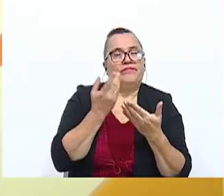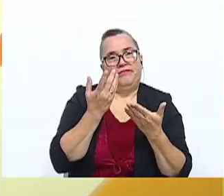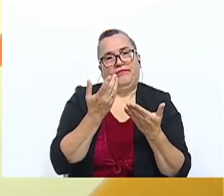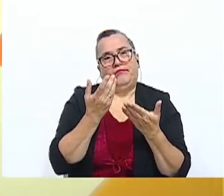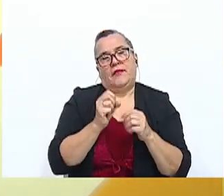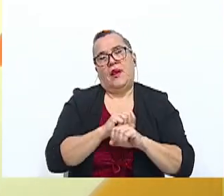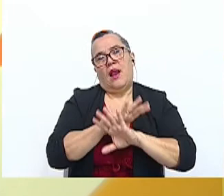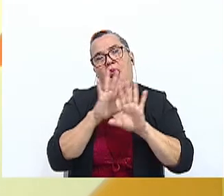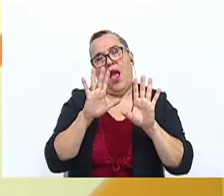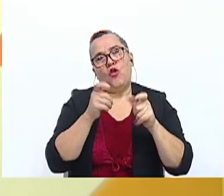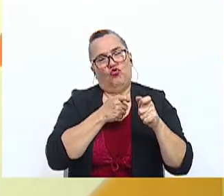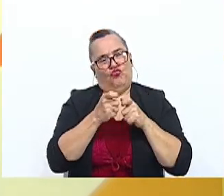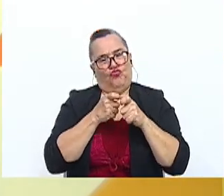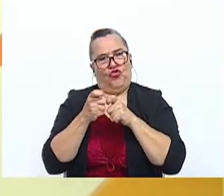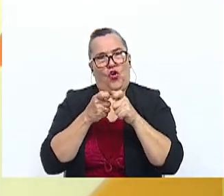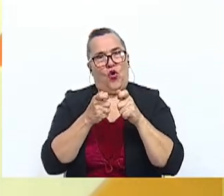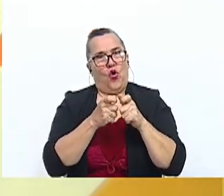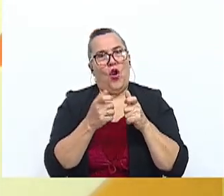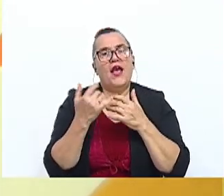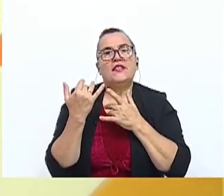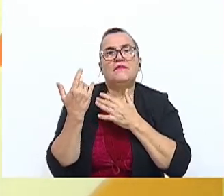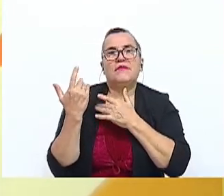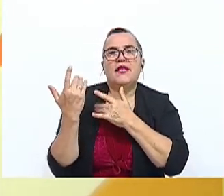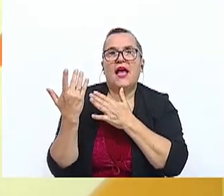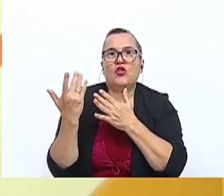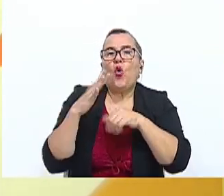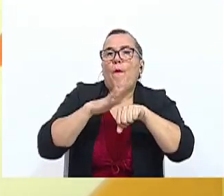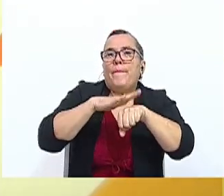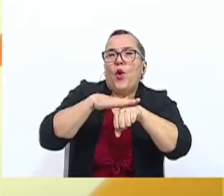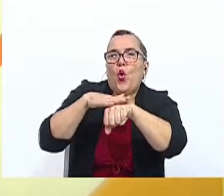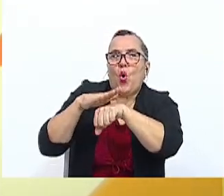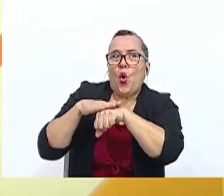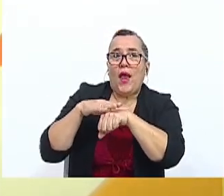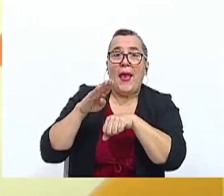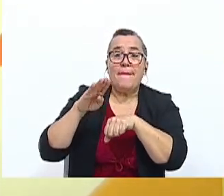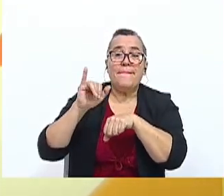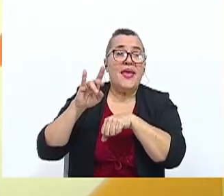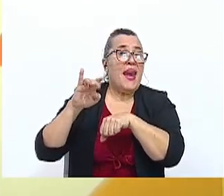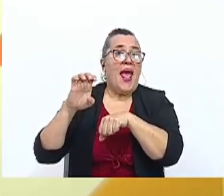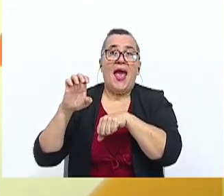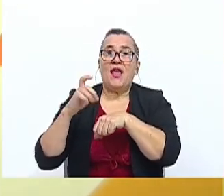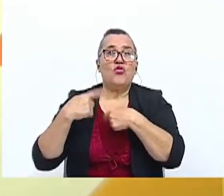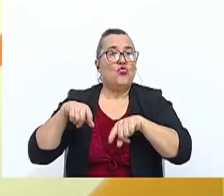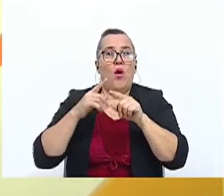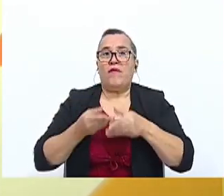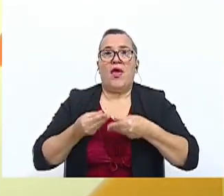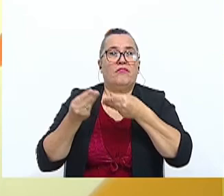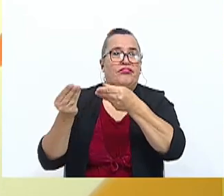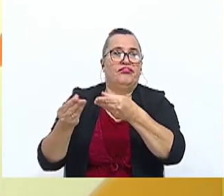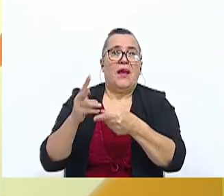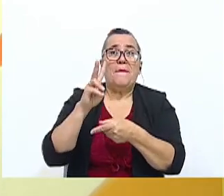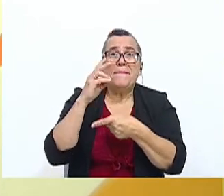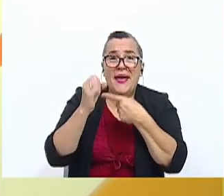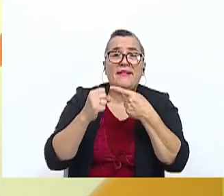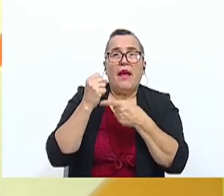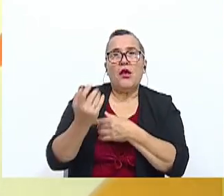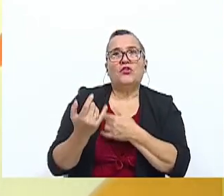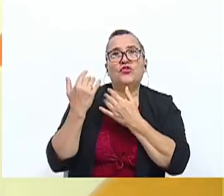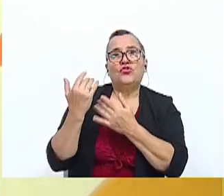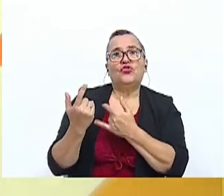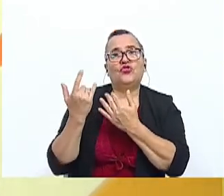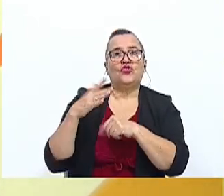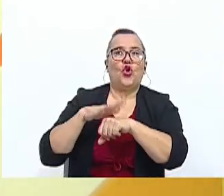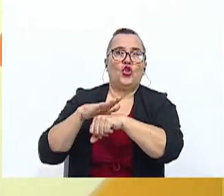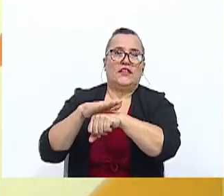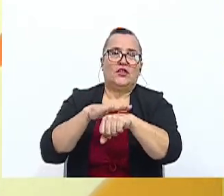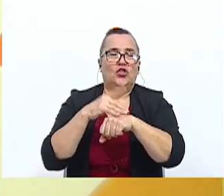con todas las regulaciones, ellos están esperando concesiones que el MINAE todavía no ha otorgado. Dice que llevan 20 años esperando esas concesiones